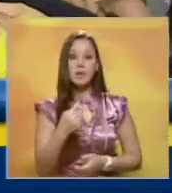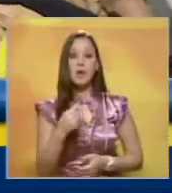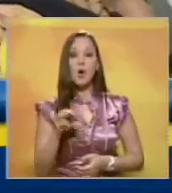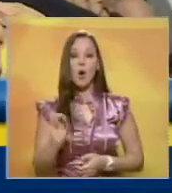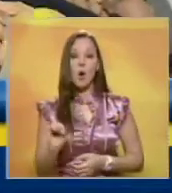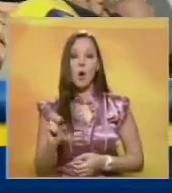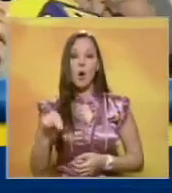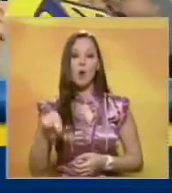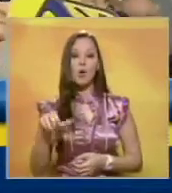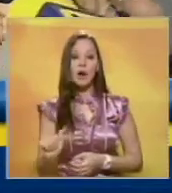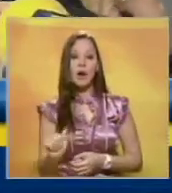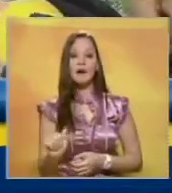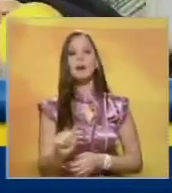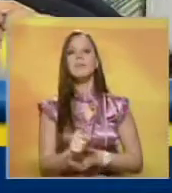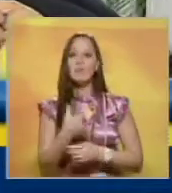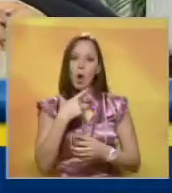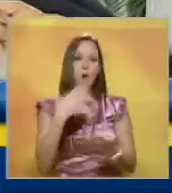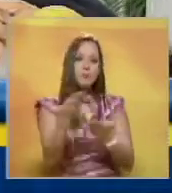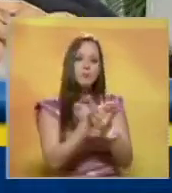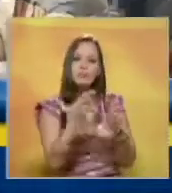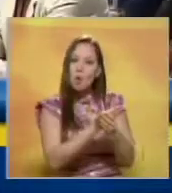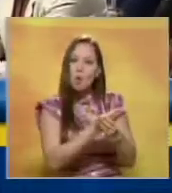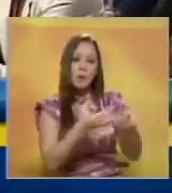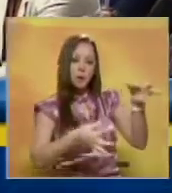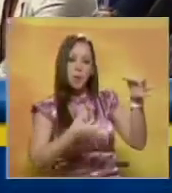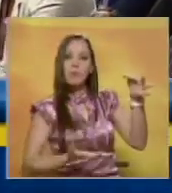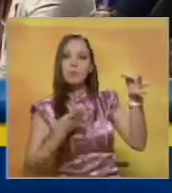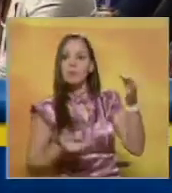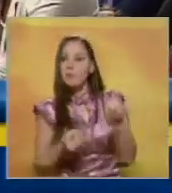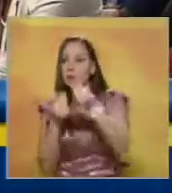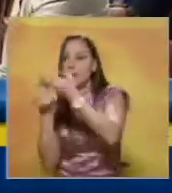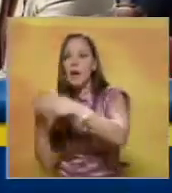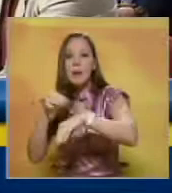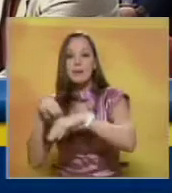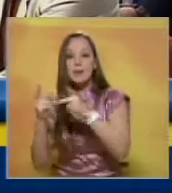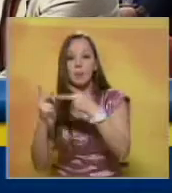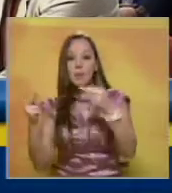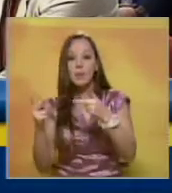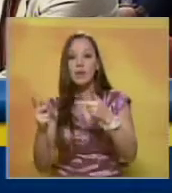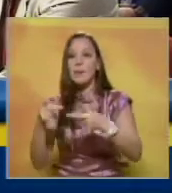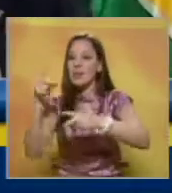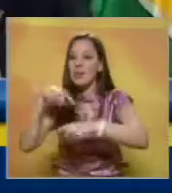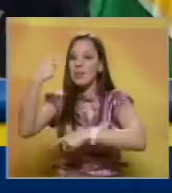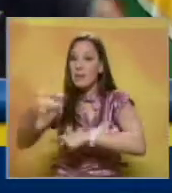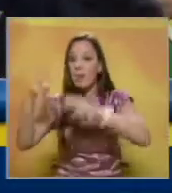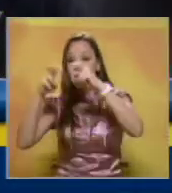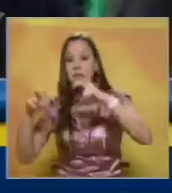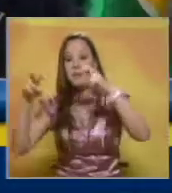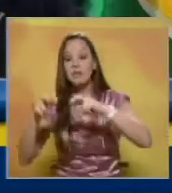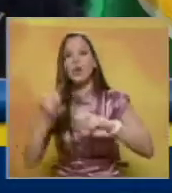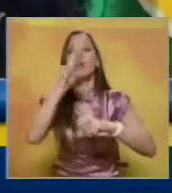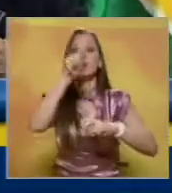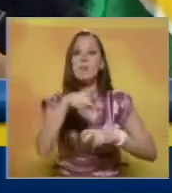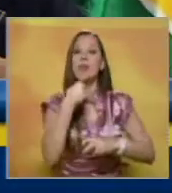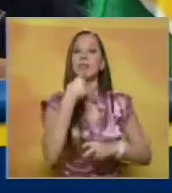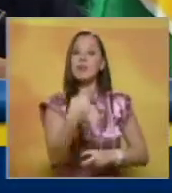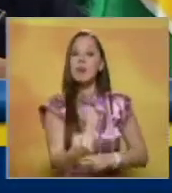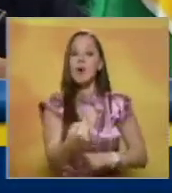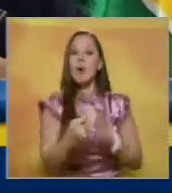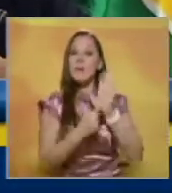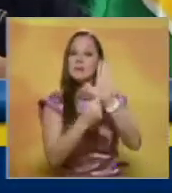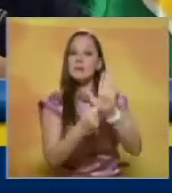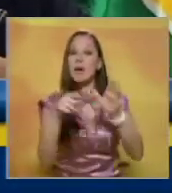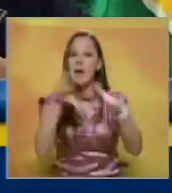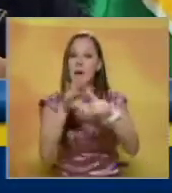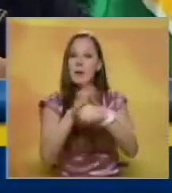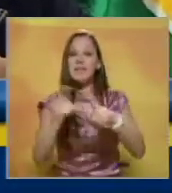ya ha recopilado documentos interesantes que serán consignados ante el Ministerio Público para la respectiva investigación. Informó además que presentarán este